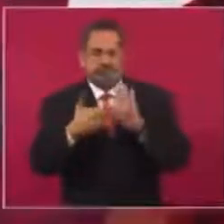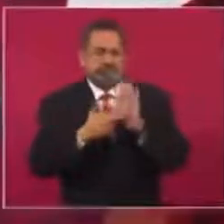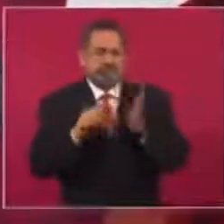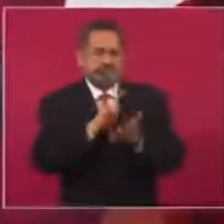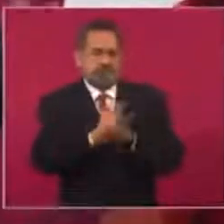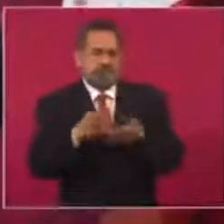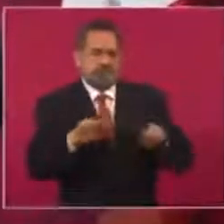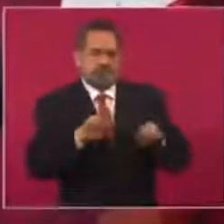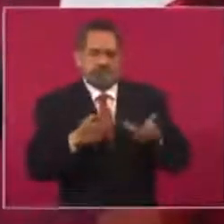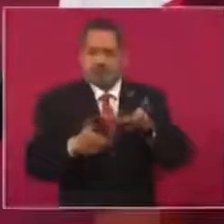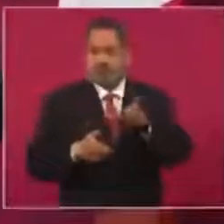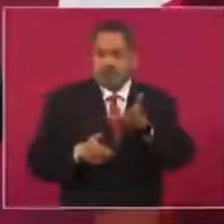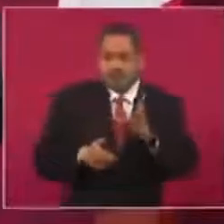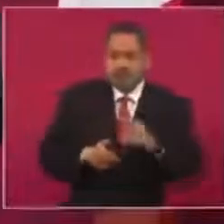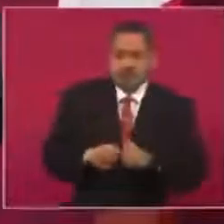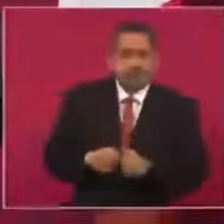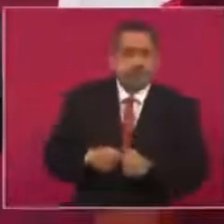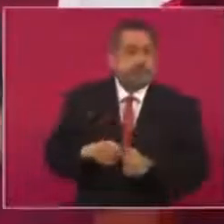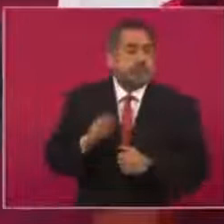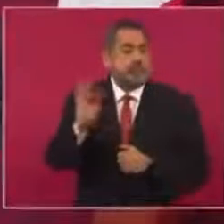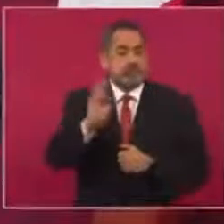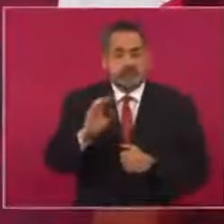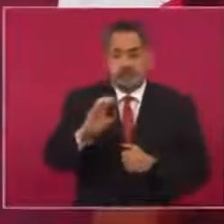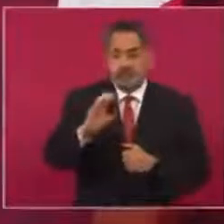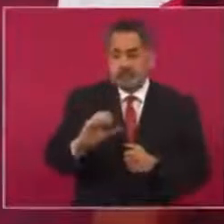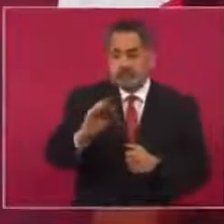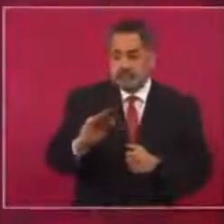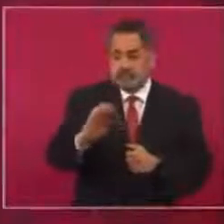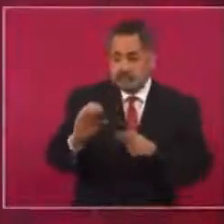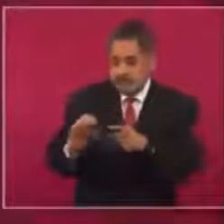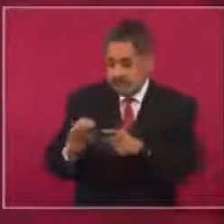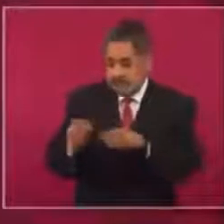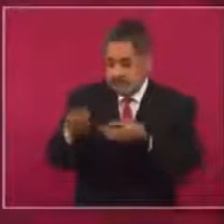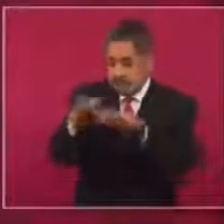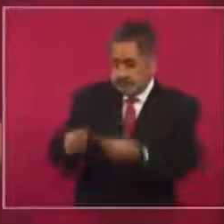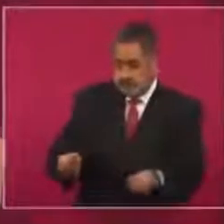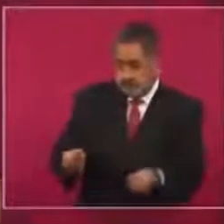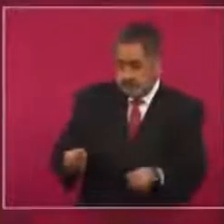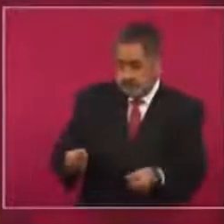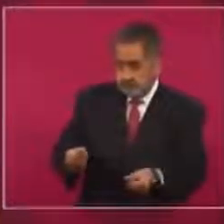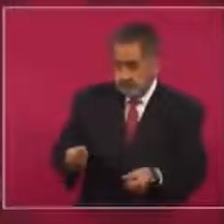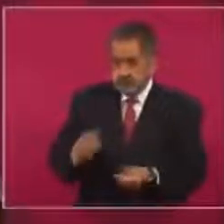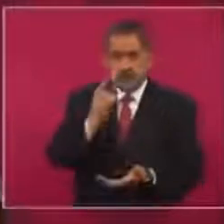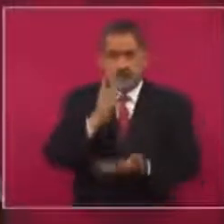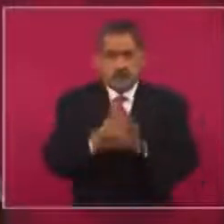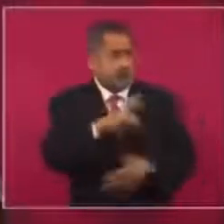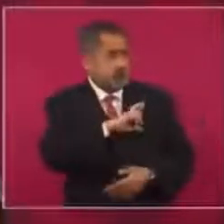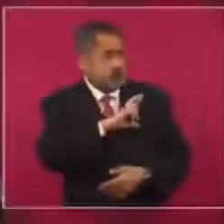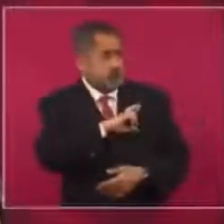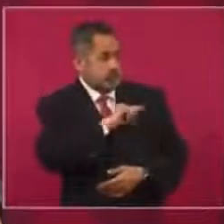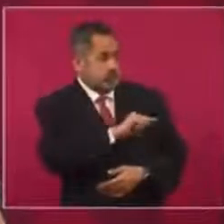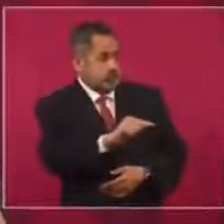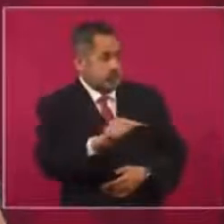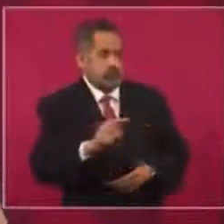Pero se acaba la Comisión Federal de Electricidad y nada más quedan las empresas.